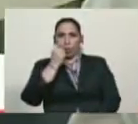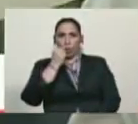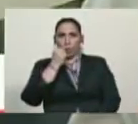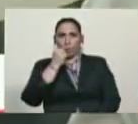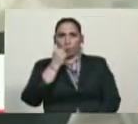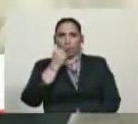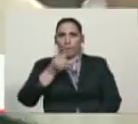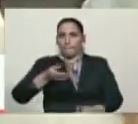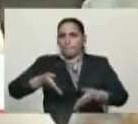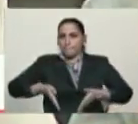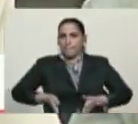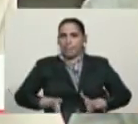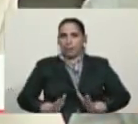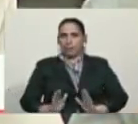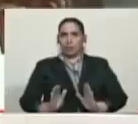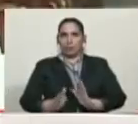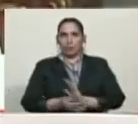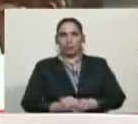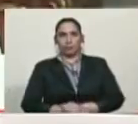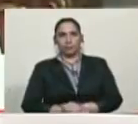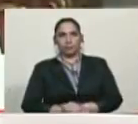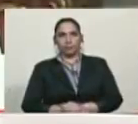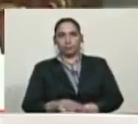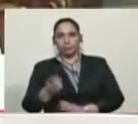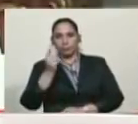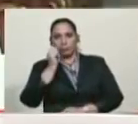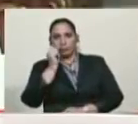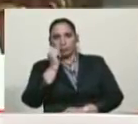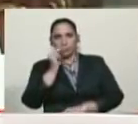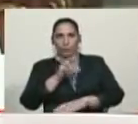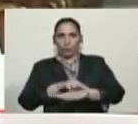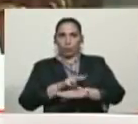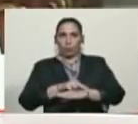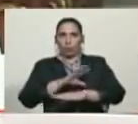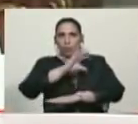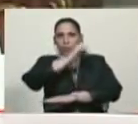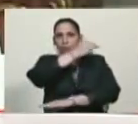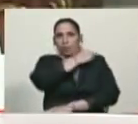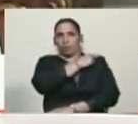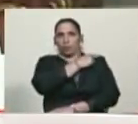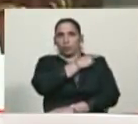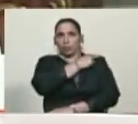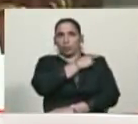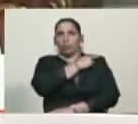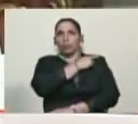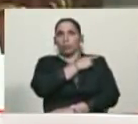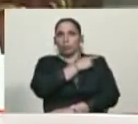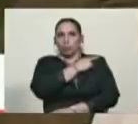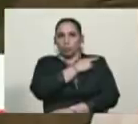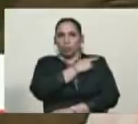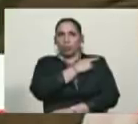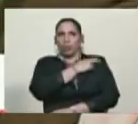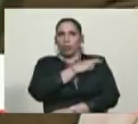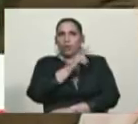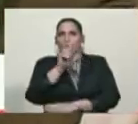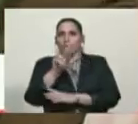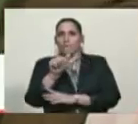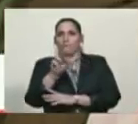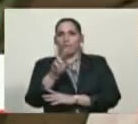saludo doctor tirso silva el director del hospital vargas de caracas tirso saludos